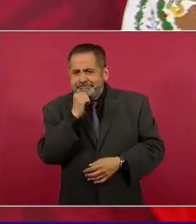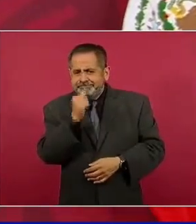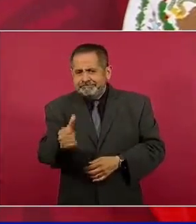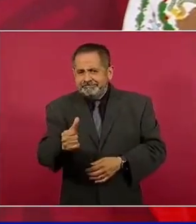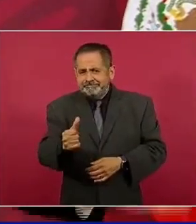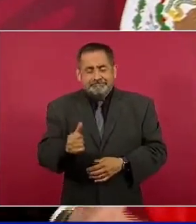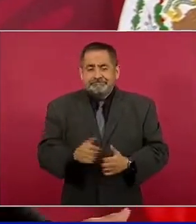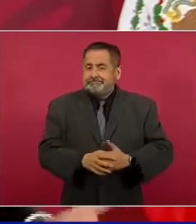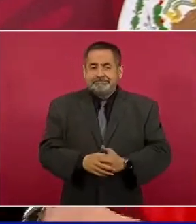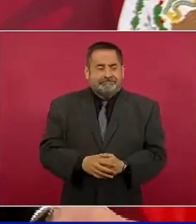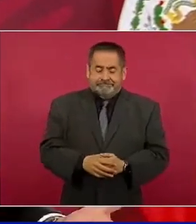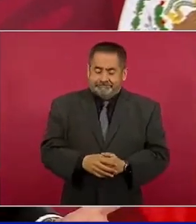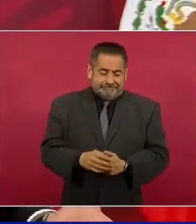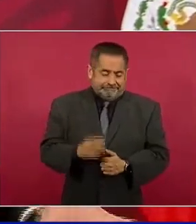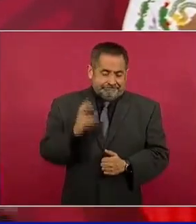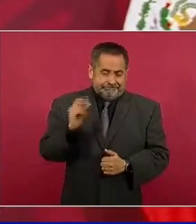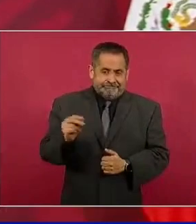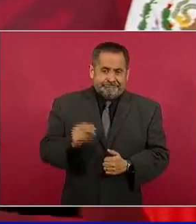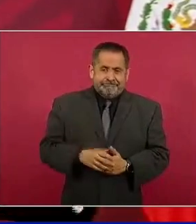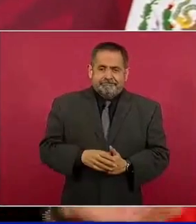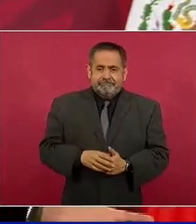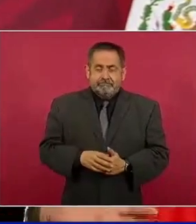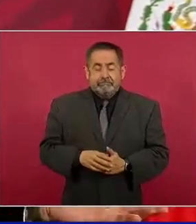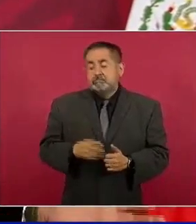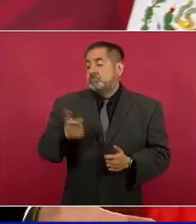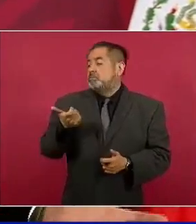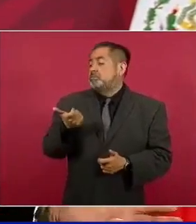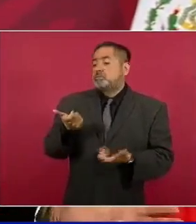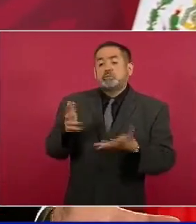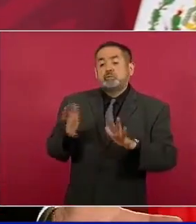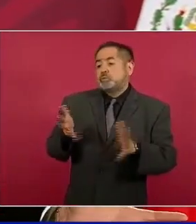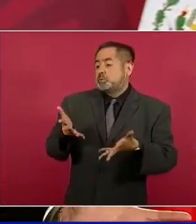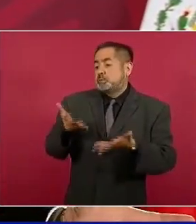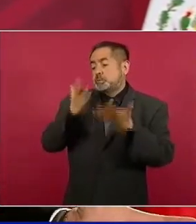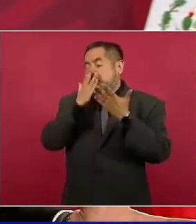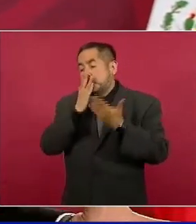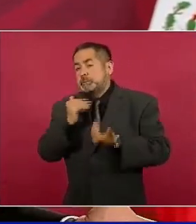Pero no hay dinero